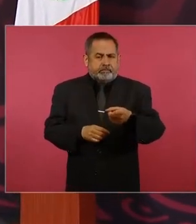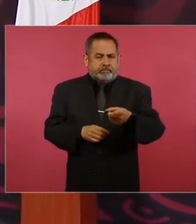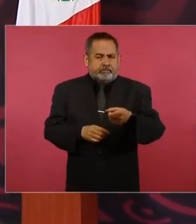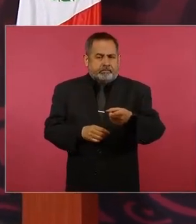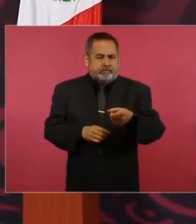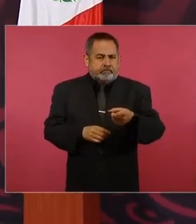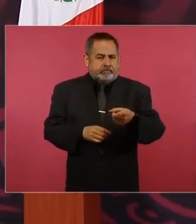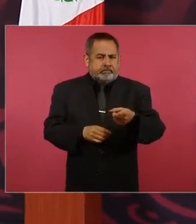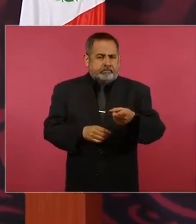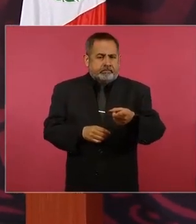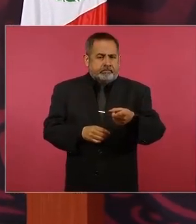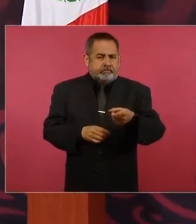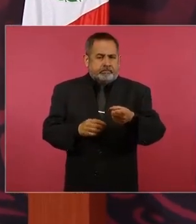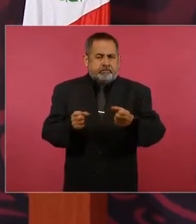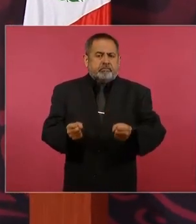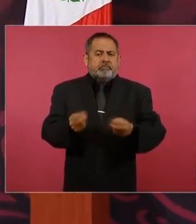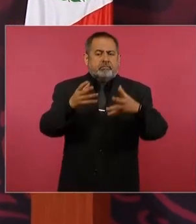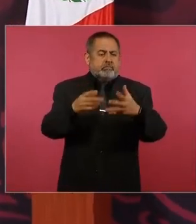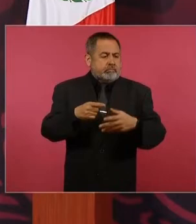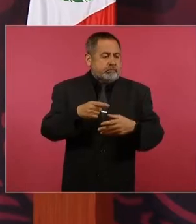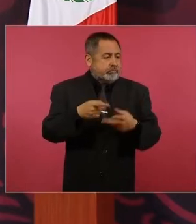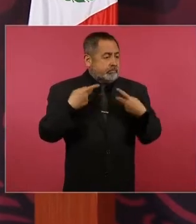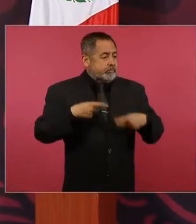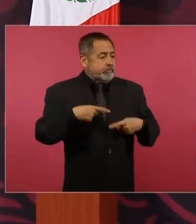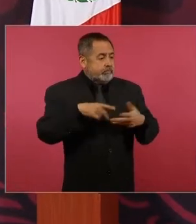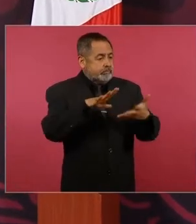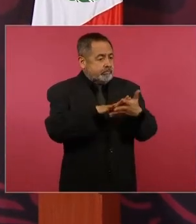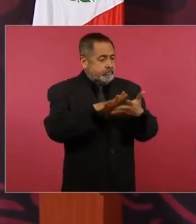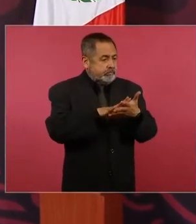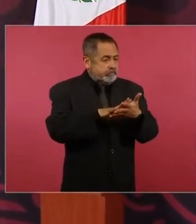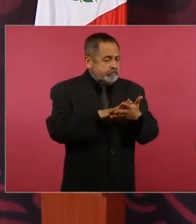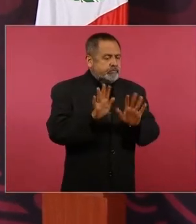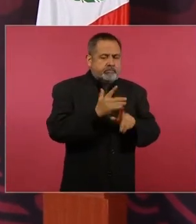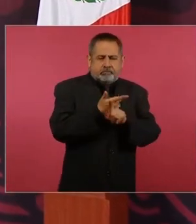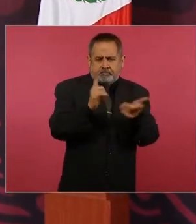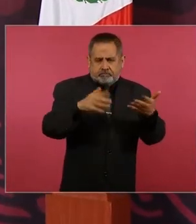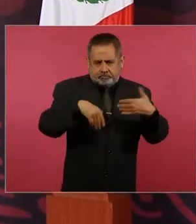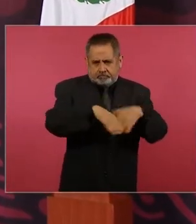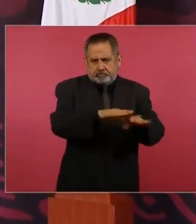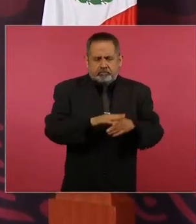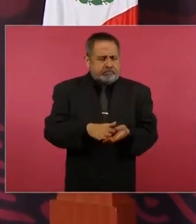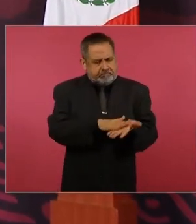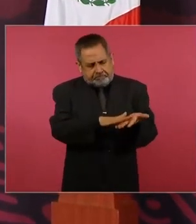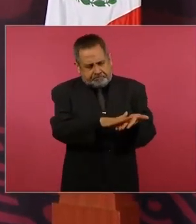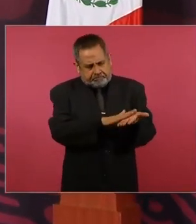han salido de la cárcel por amnistía.